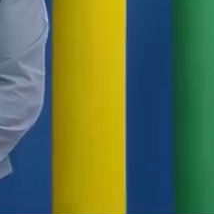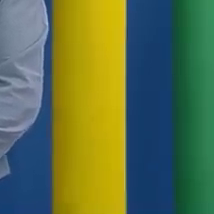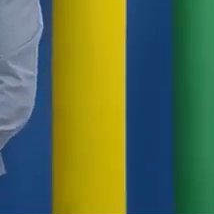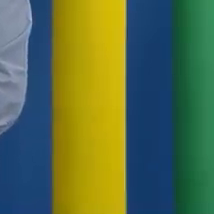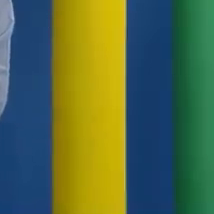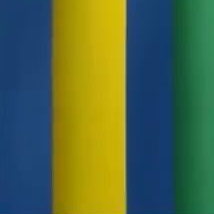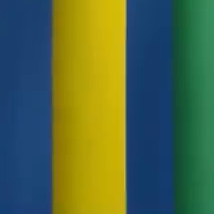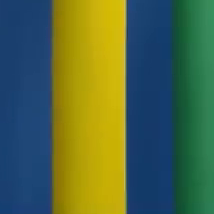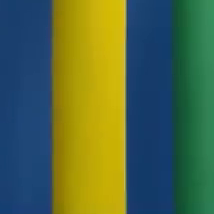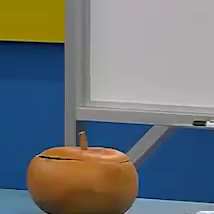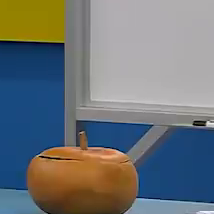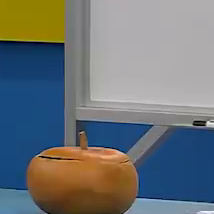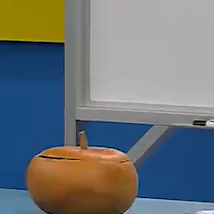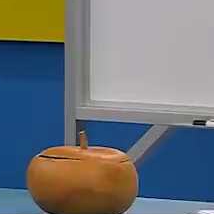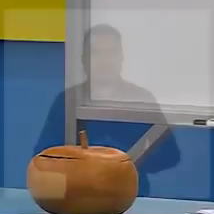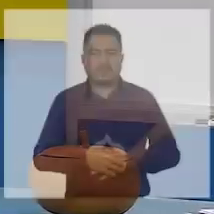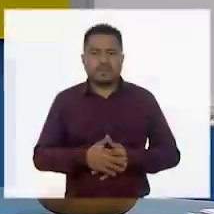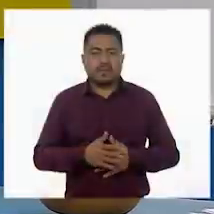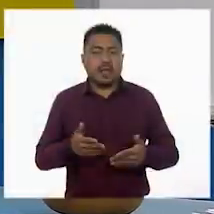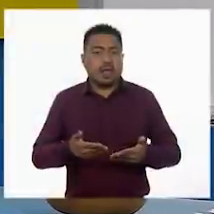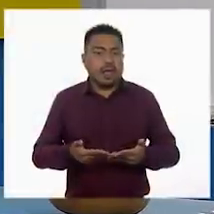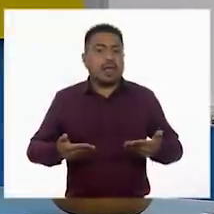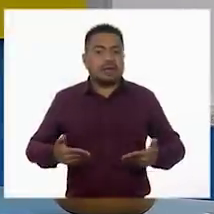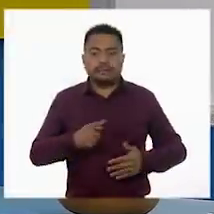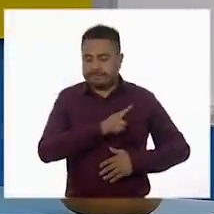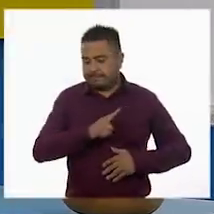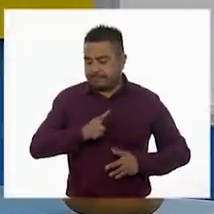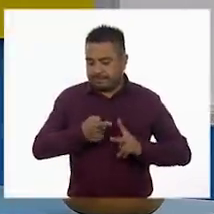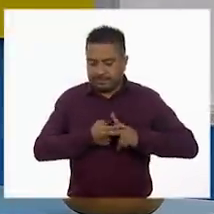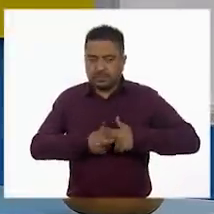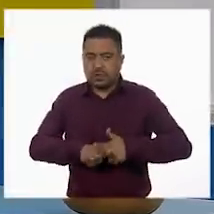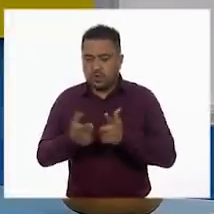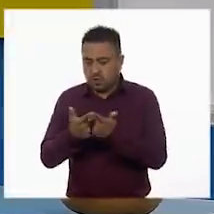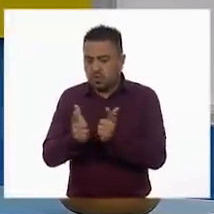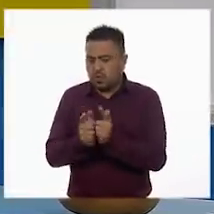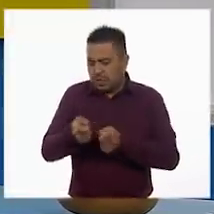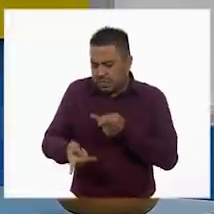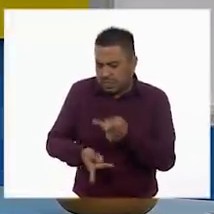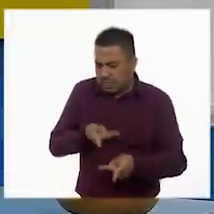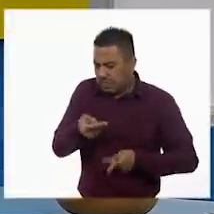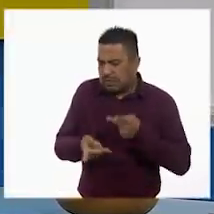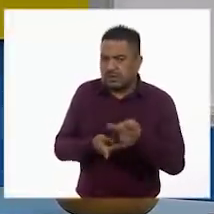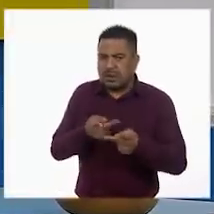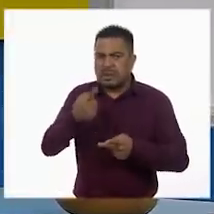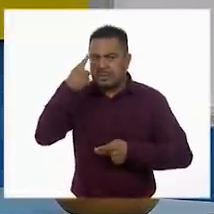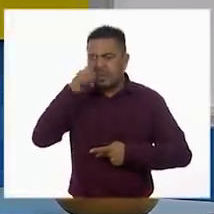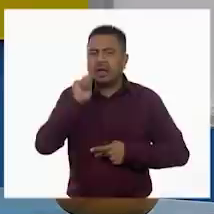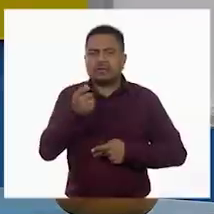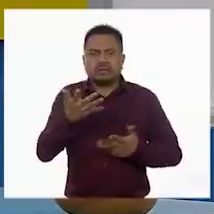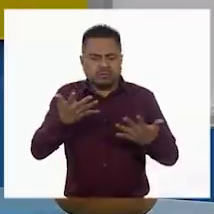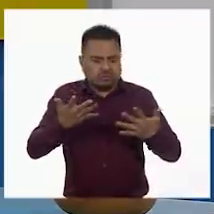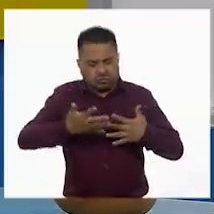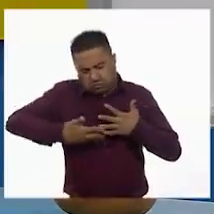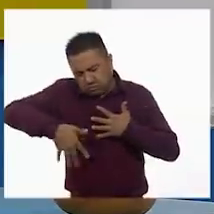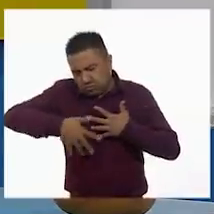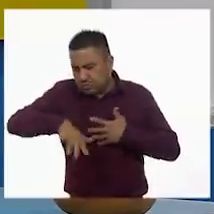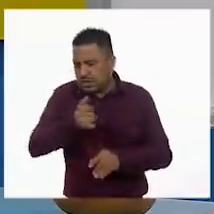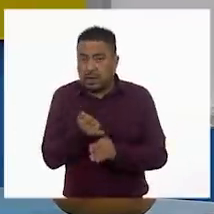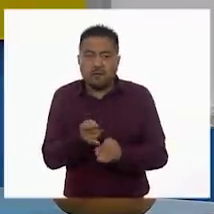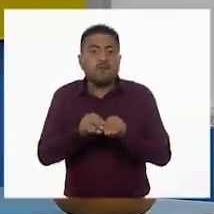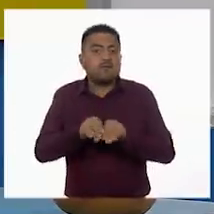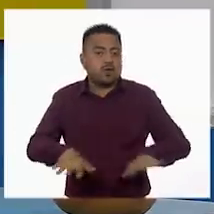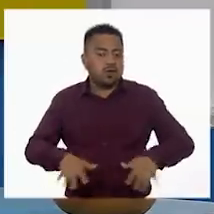joa. Entonces debemos iniciar con un grupo de preguntas para la búsqueda de información.